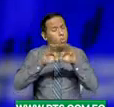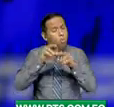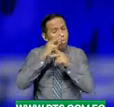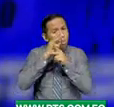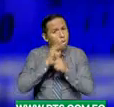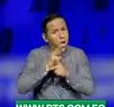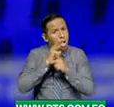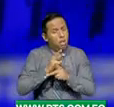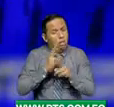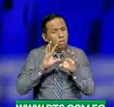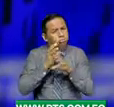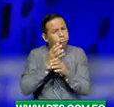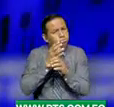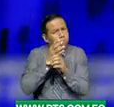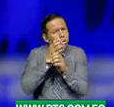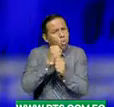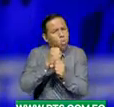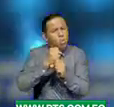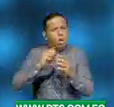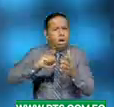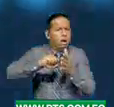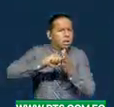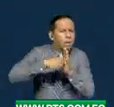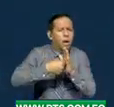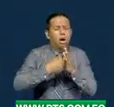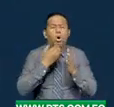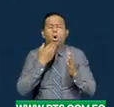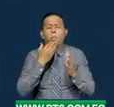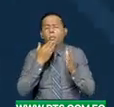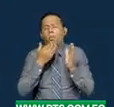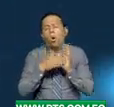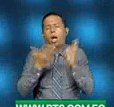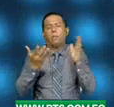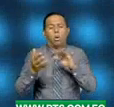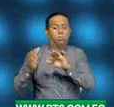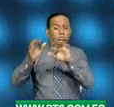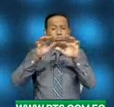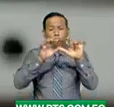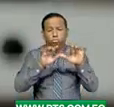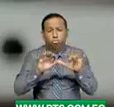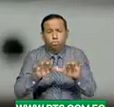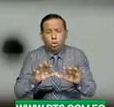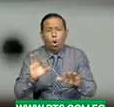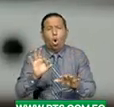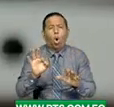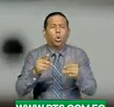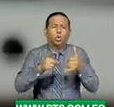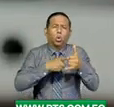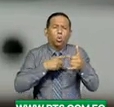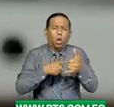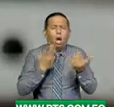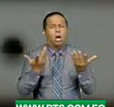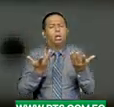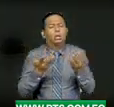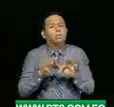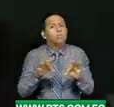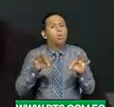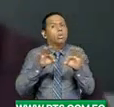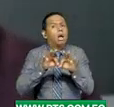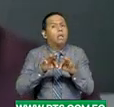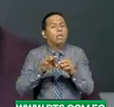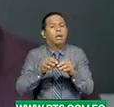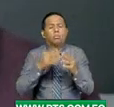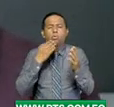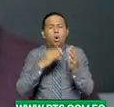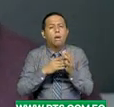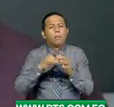en ciberseguridad. En cada una de las máquinas, sea un portátil, sea un celular, tener por lo menos un